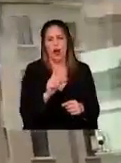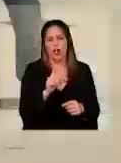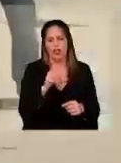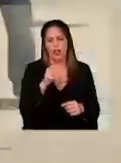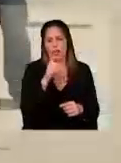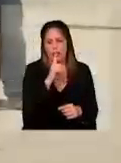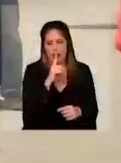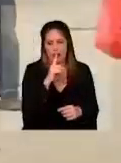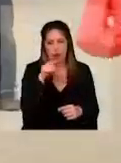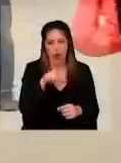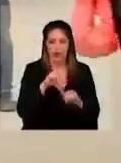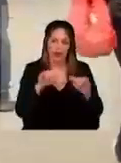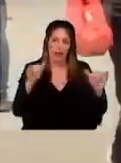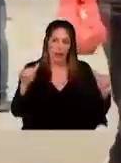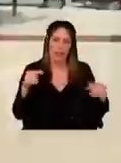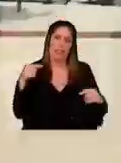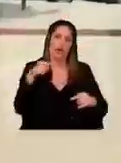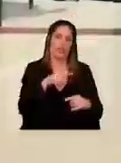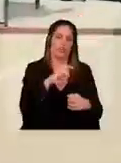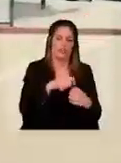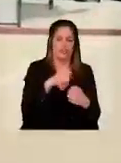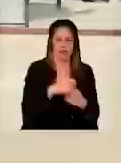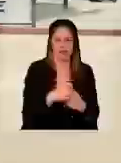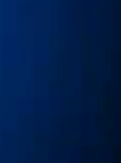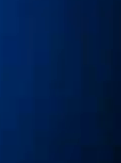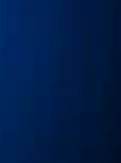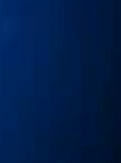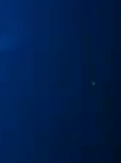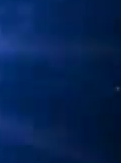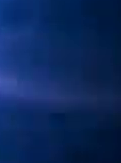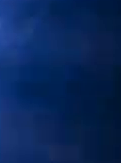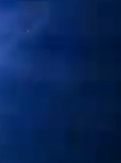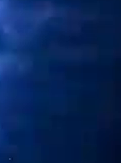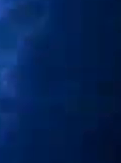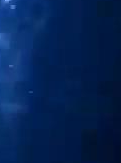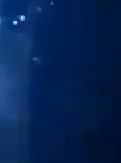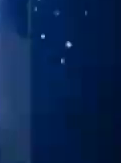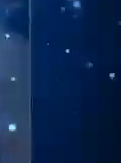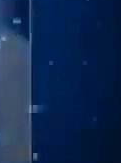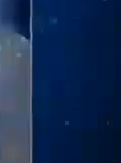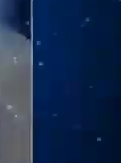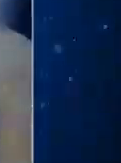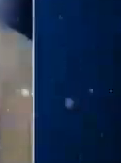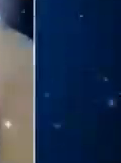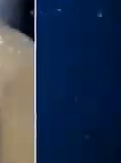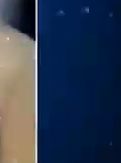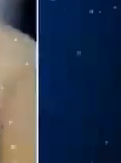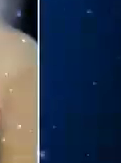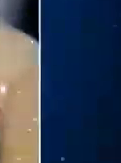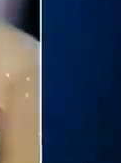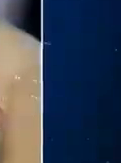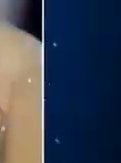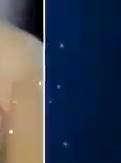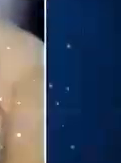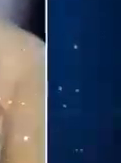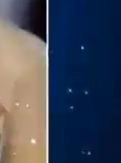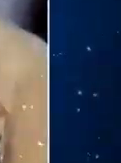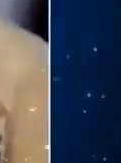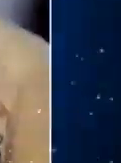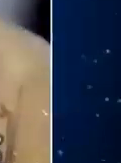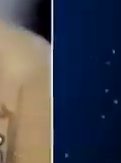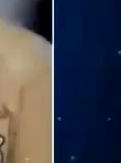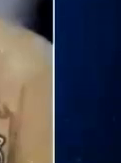callados ante esta campaña antisindical.